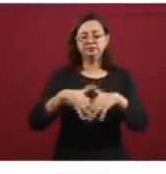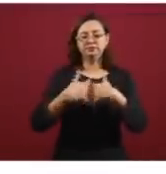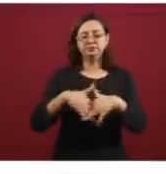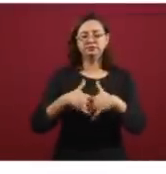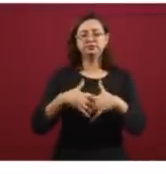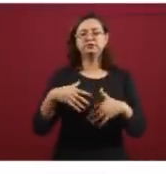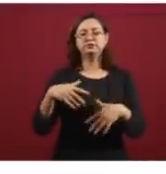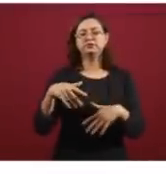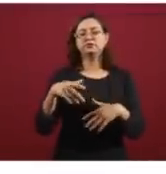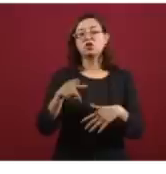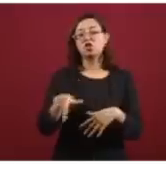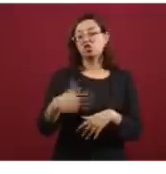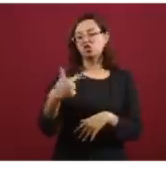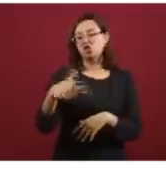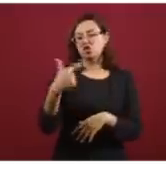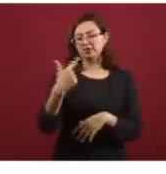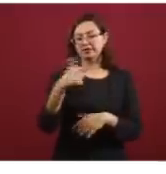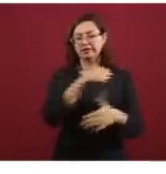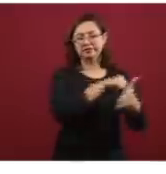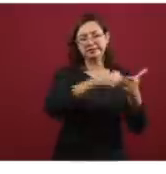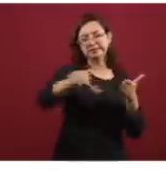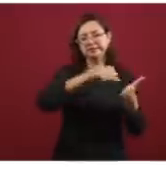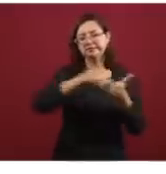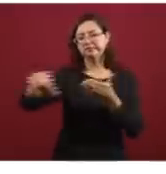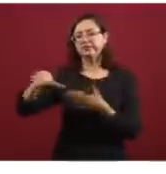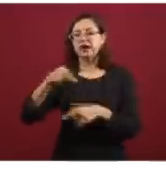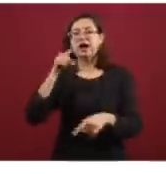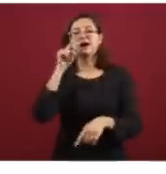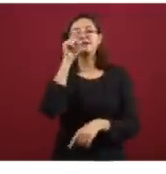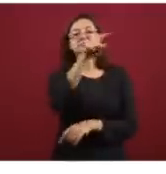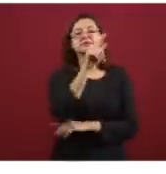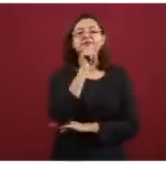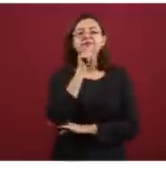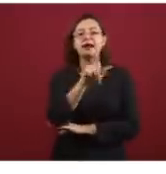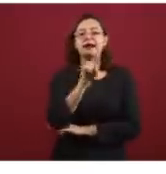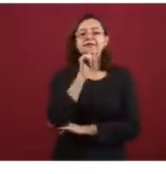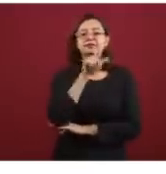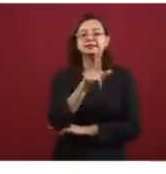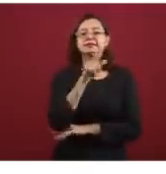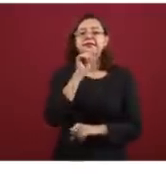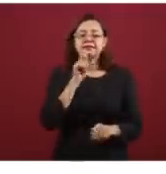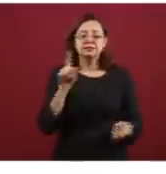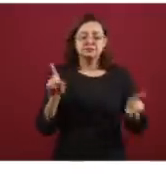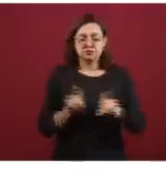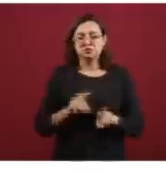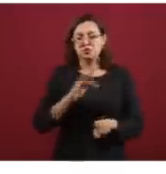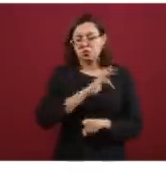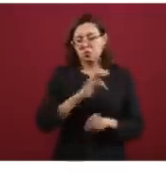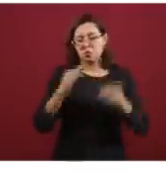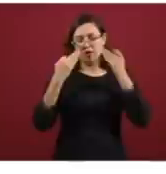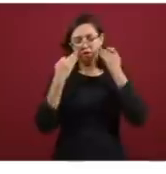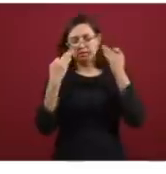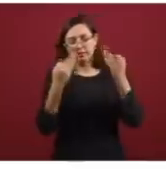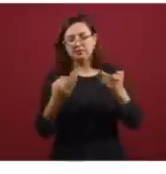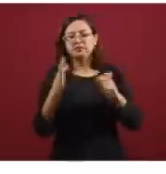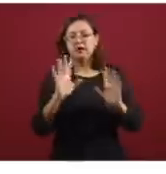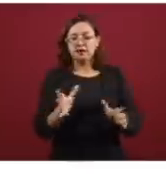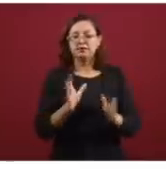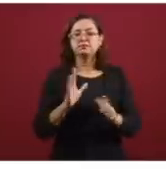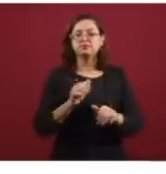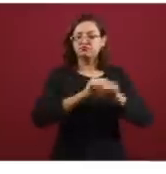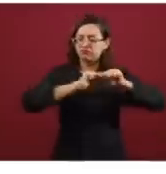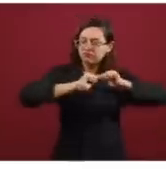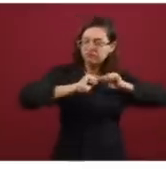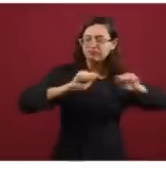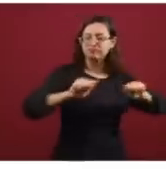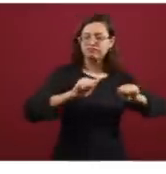de Jalisco, en una gasolinera en este estado de Jalisco. Ahí se puede ver también que estamos colocando las calcomanías. Ahí estaban